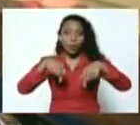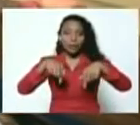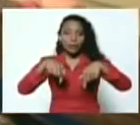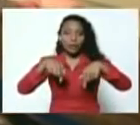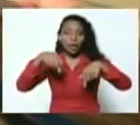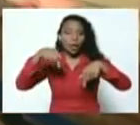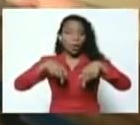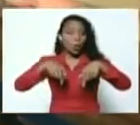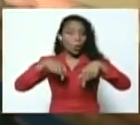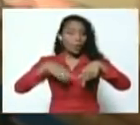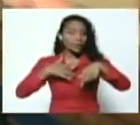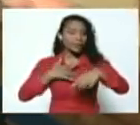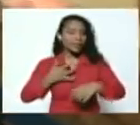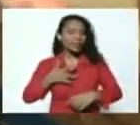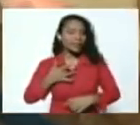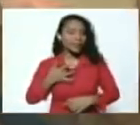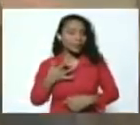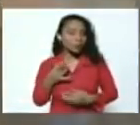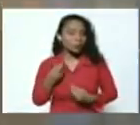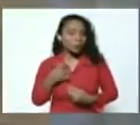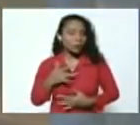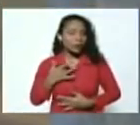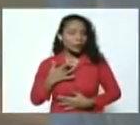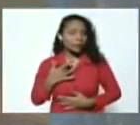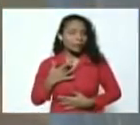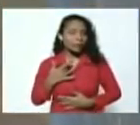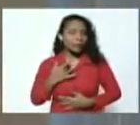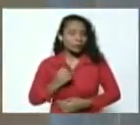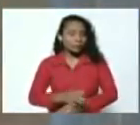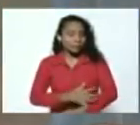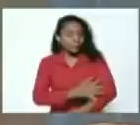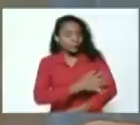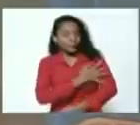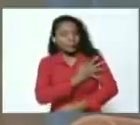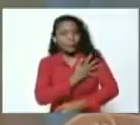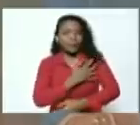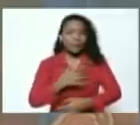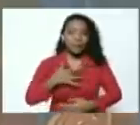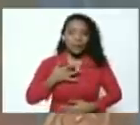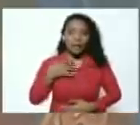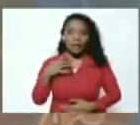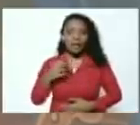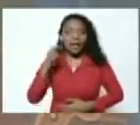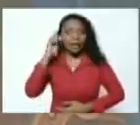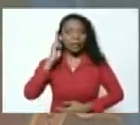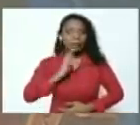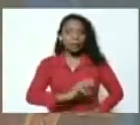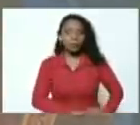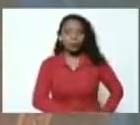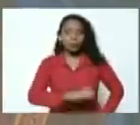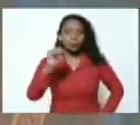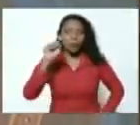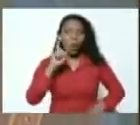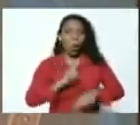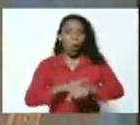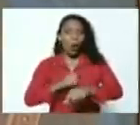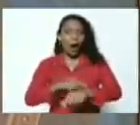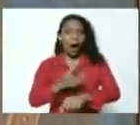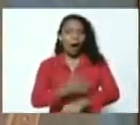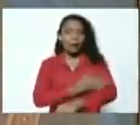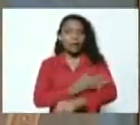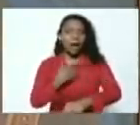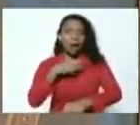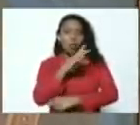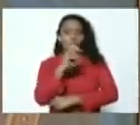Hoy, tan sentido, a flor de piel, nuestro libertador Simón Bolívar, en las horas previas a